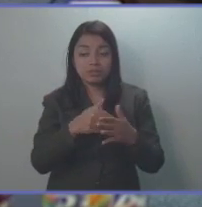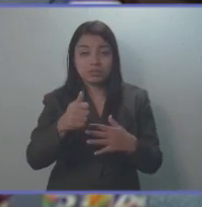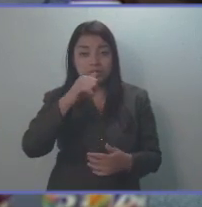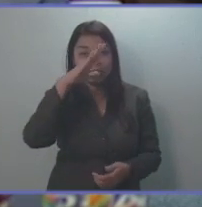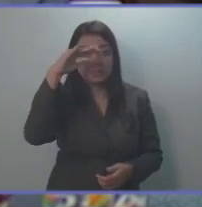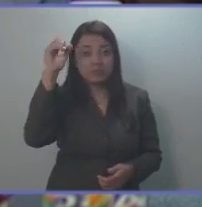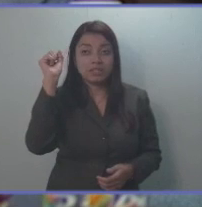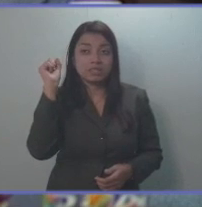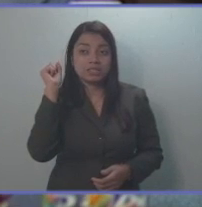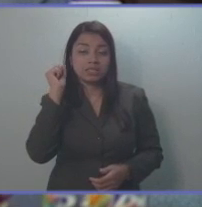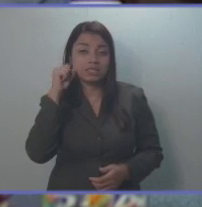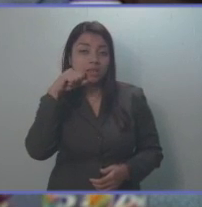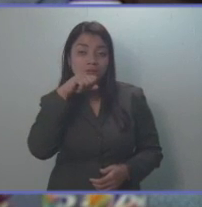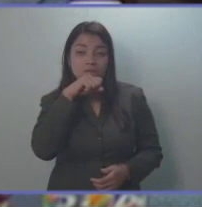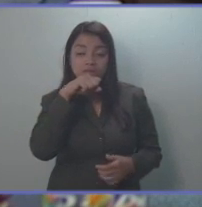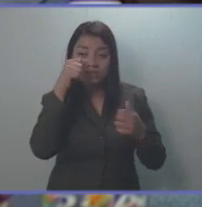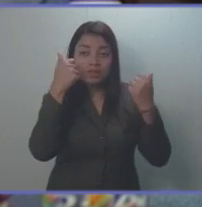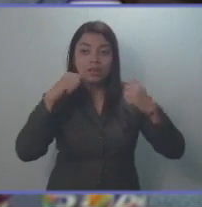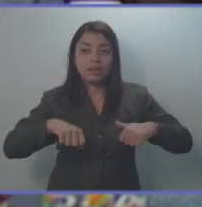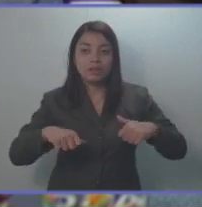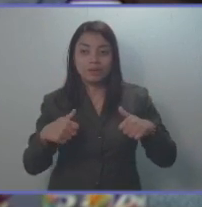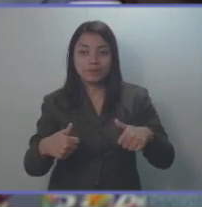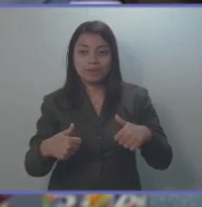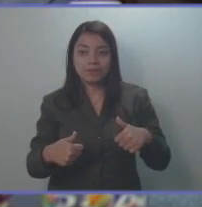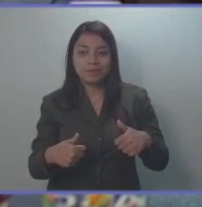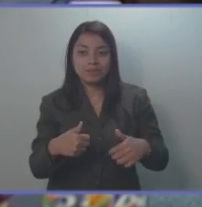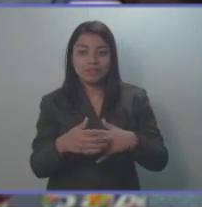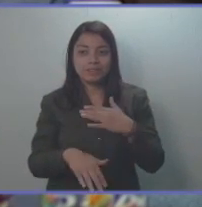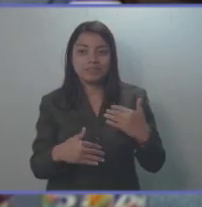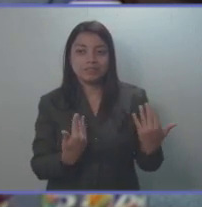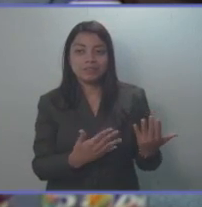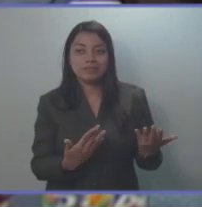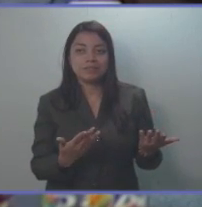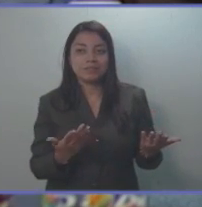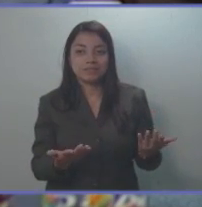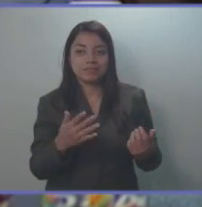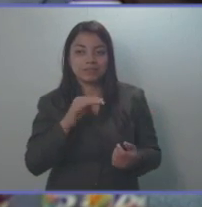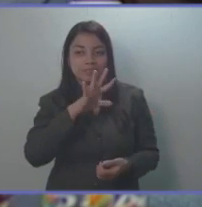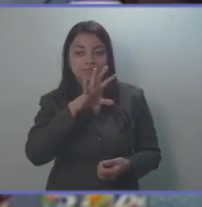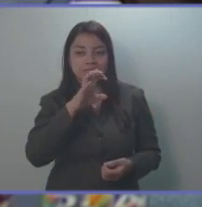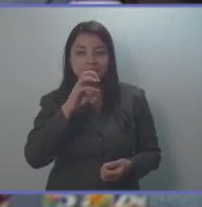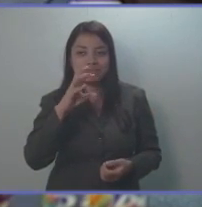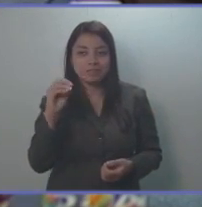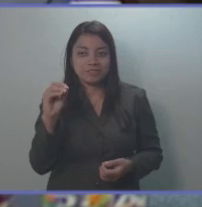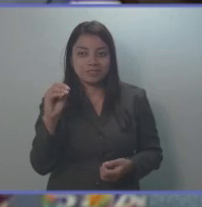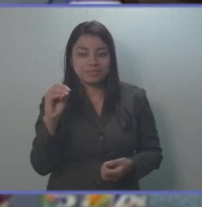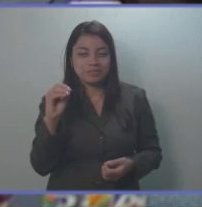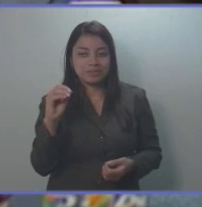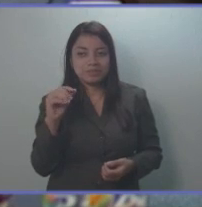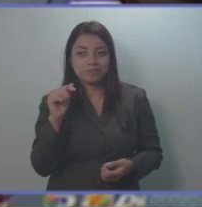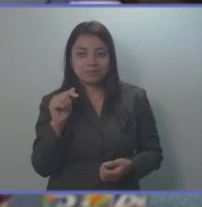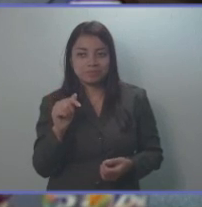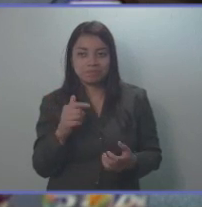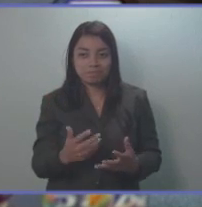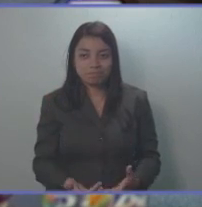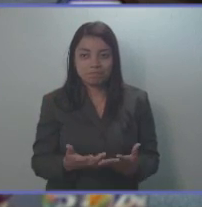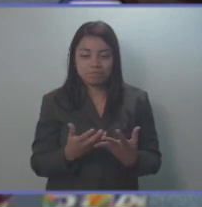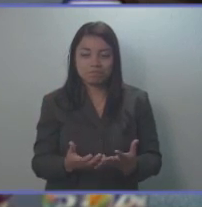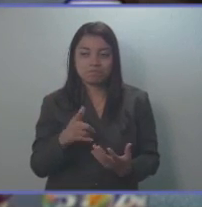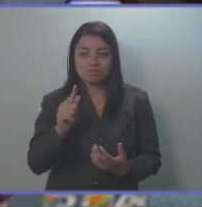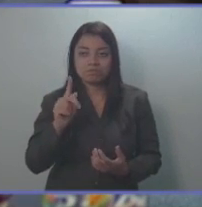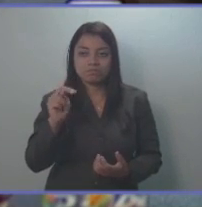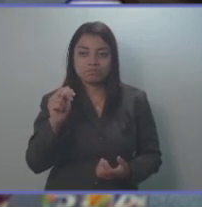Taiwán aprobó esta donación, no eran 500 toneladas